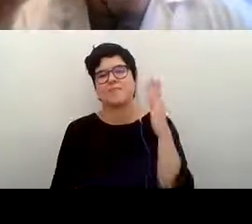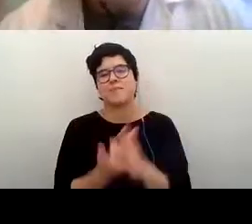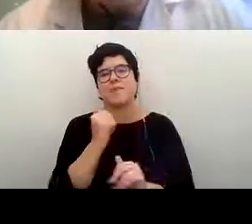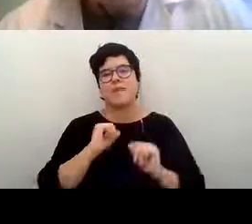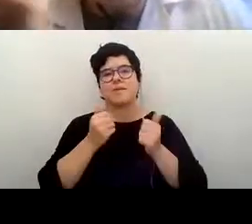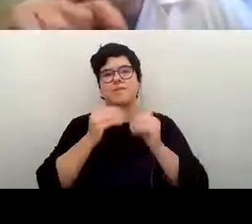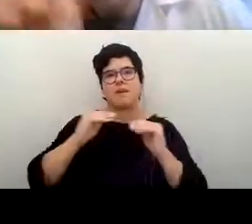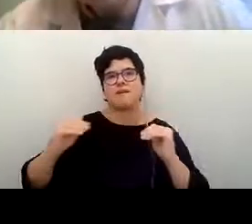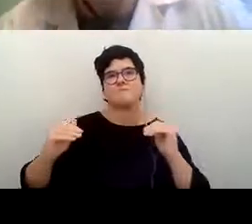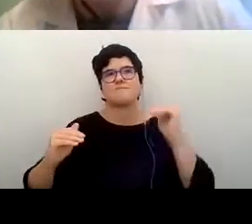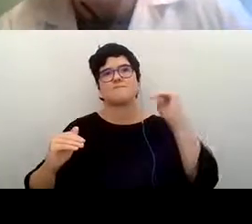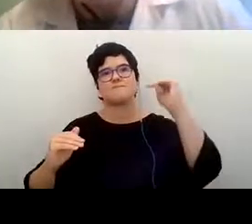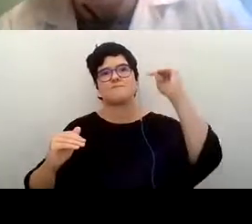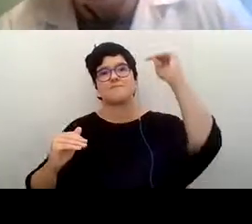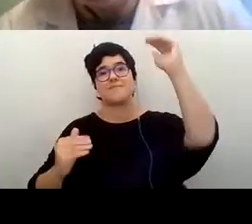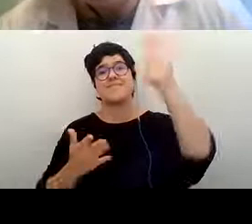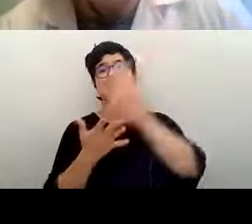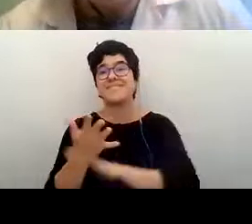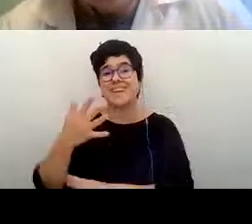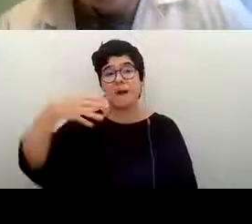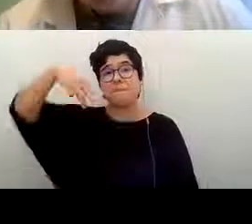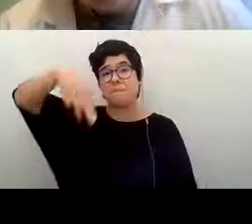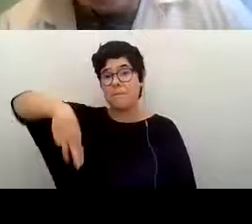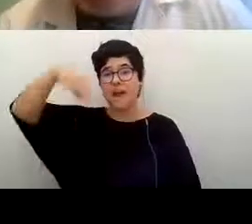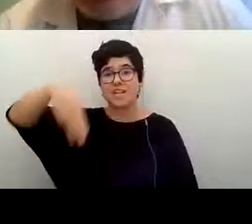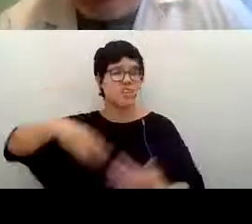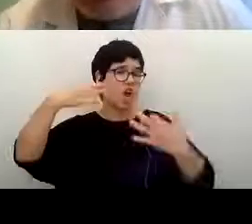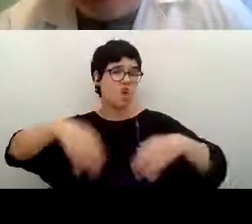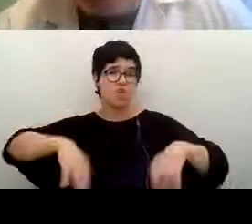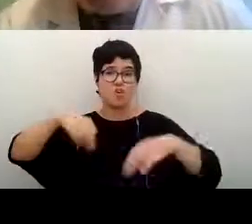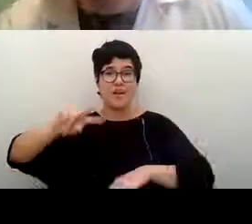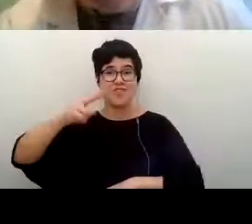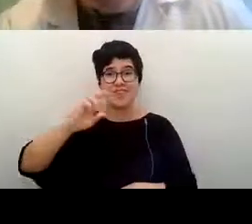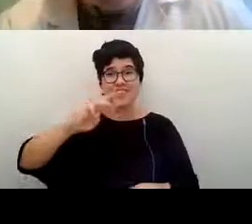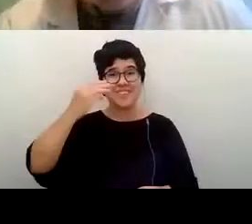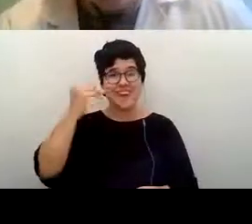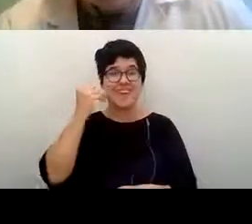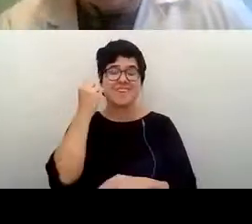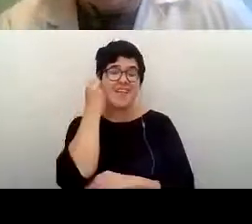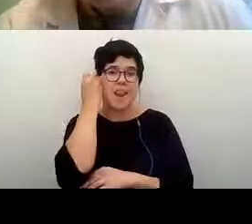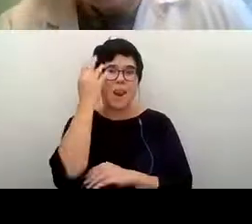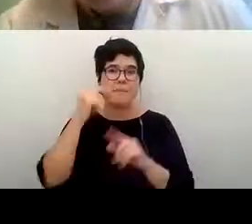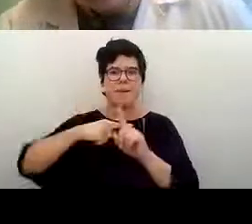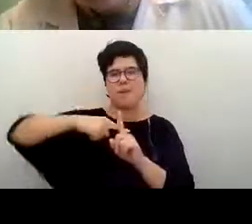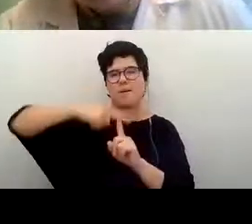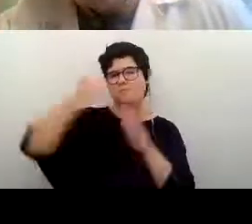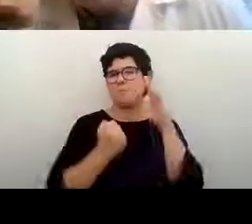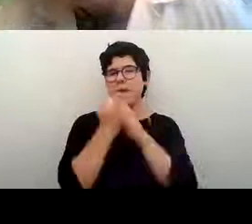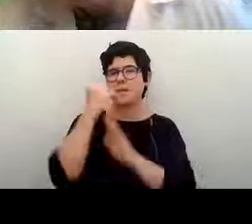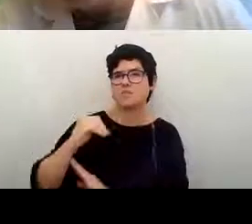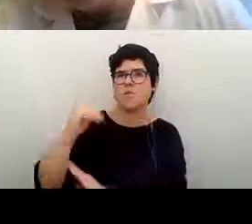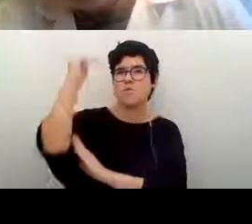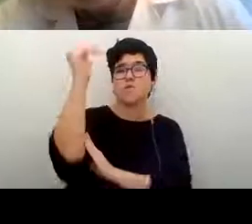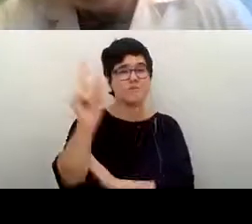por tanto la melatonina no llega a hacer su pico normal. ¿Qué sucede cuando la melatonina no llega a sus